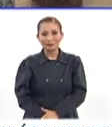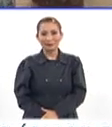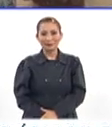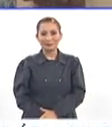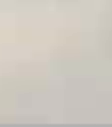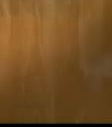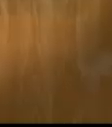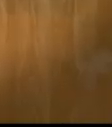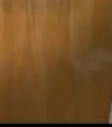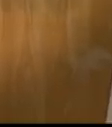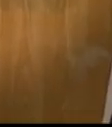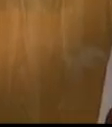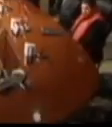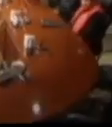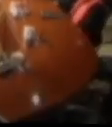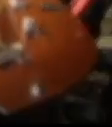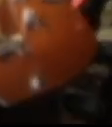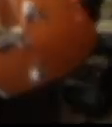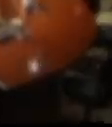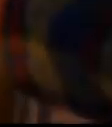digitales.